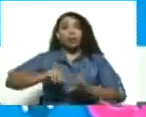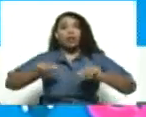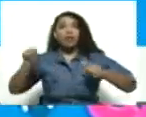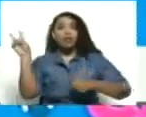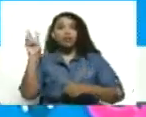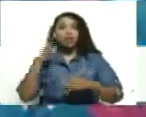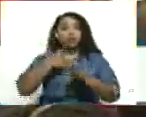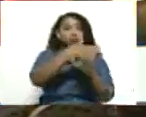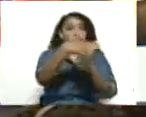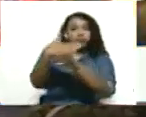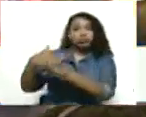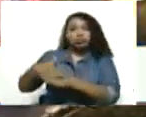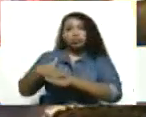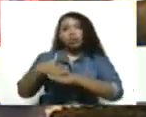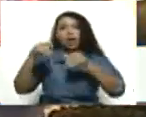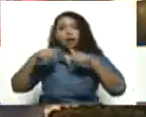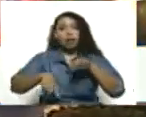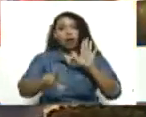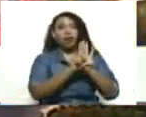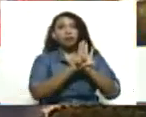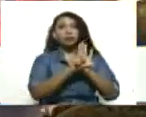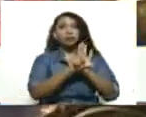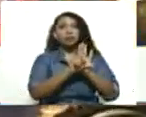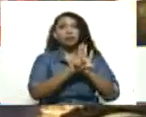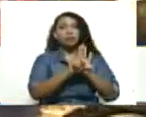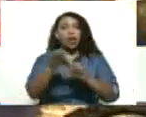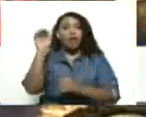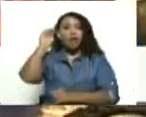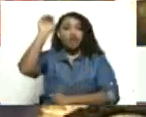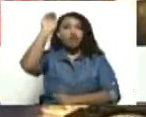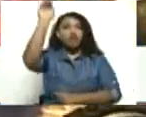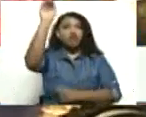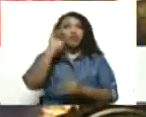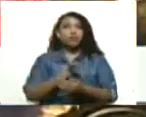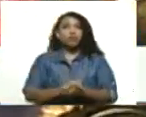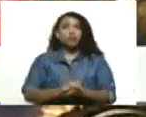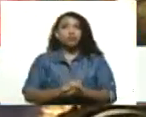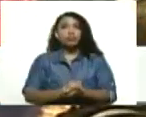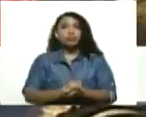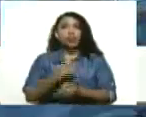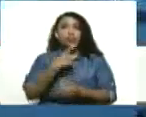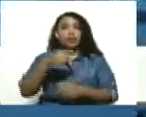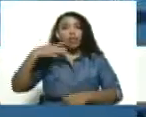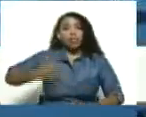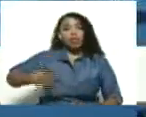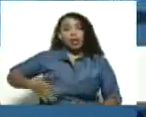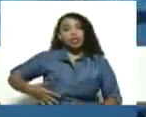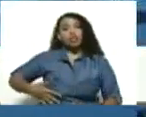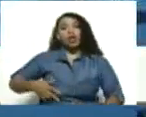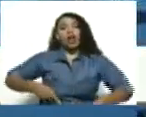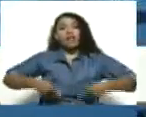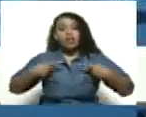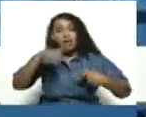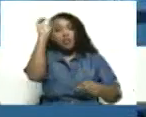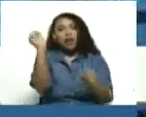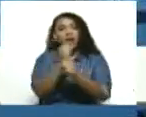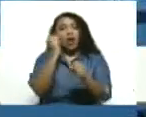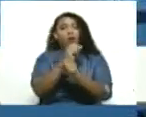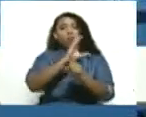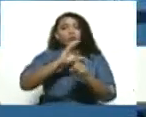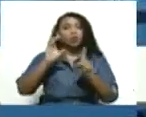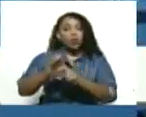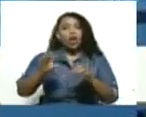el Imperio de la ley para esta y las futuras generaciones asegura el derecho a la vida al trabajo a la cultura a la educación